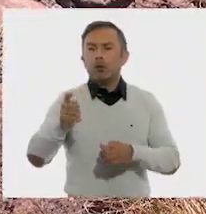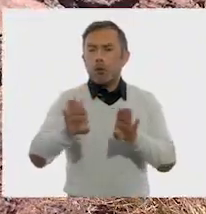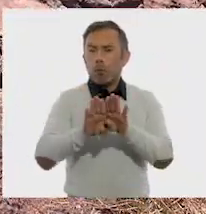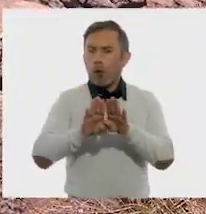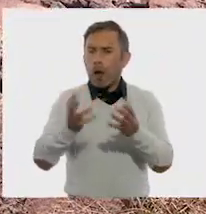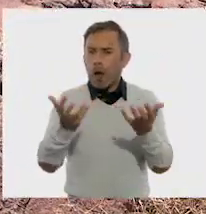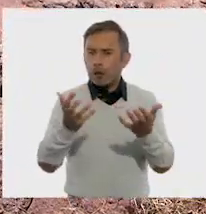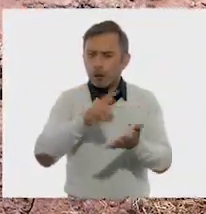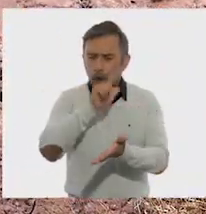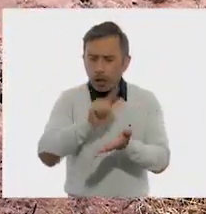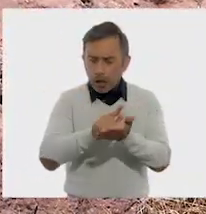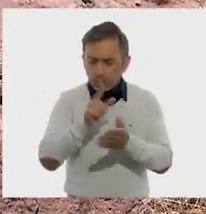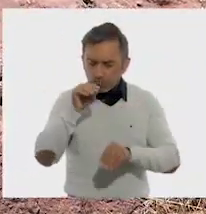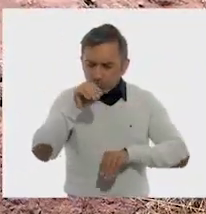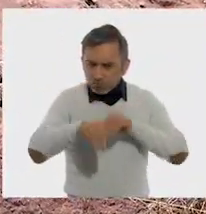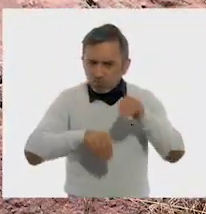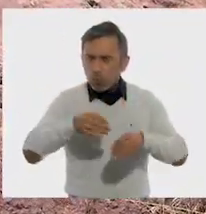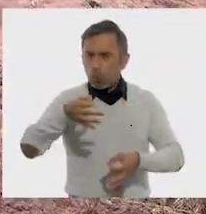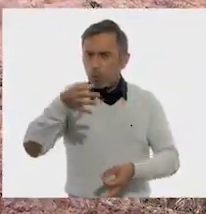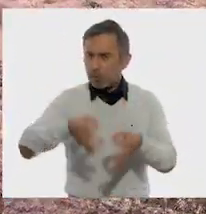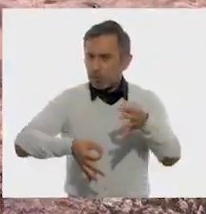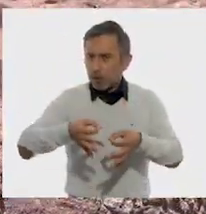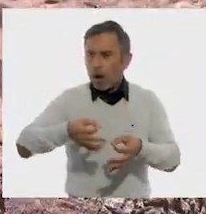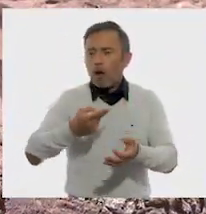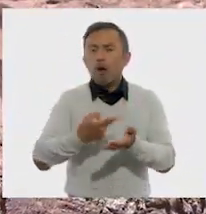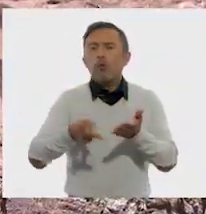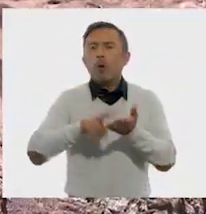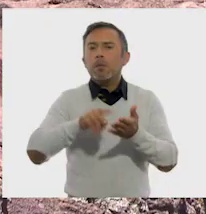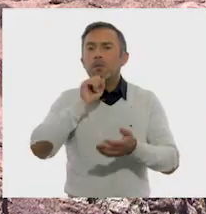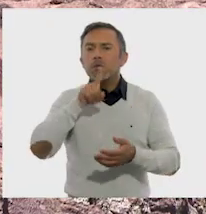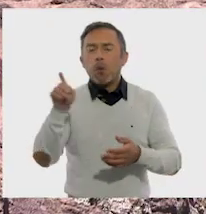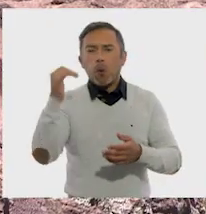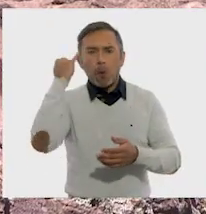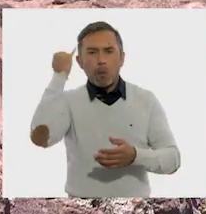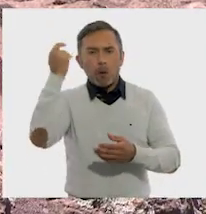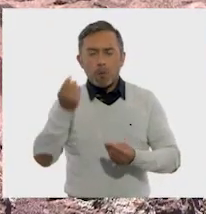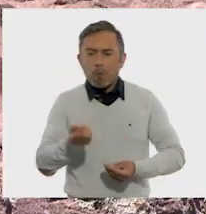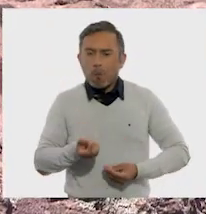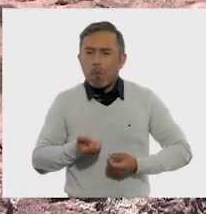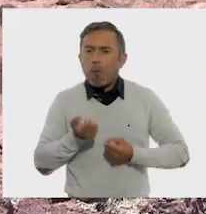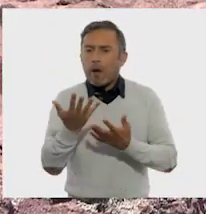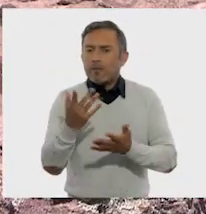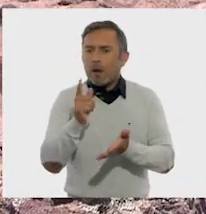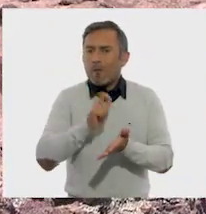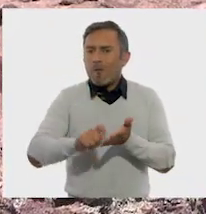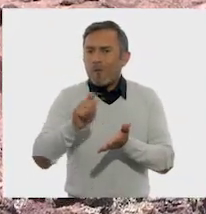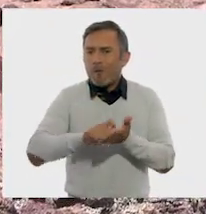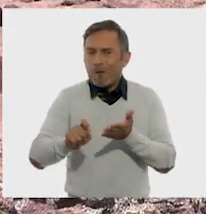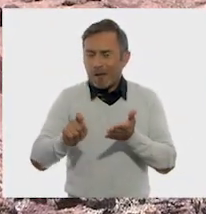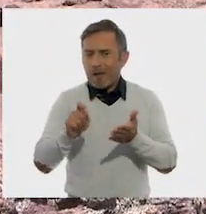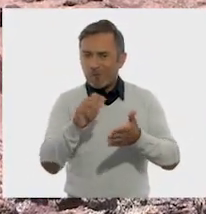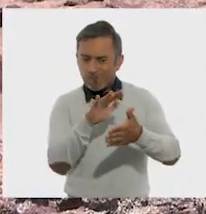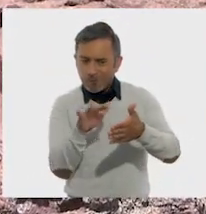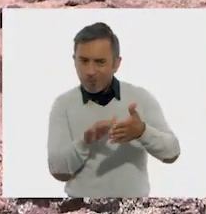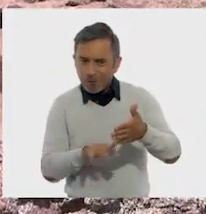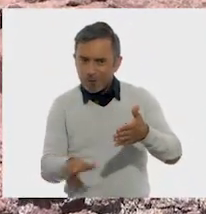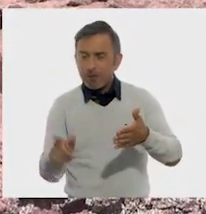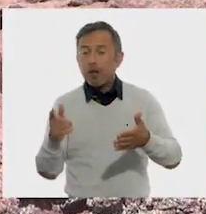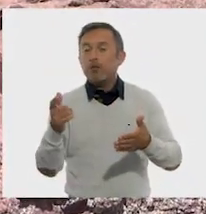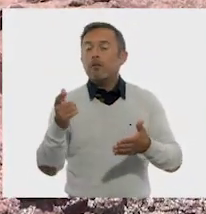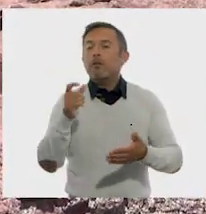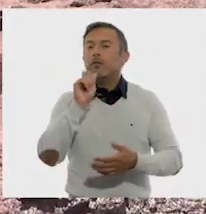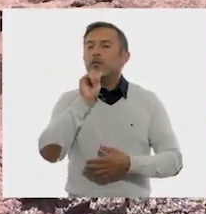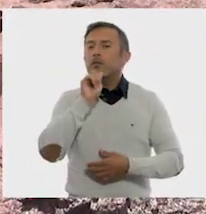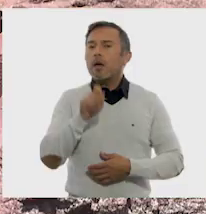que imparte justicia, también por ser poeta. Si ustedes se fijan en el billete de 100 tenemos una pequeña poesía de él. También es una